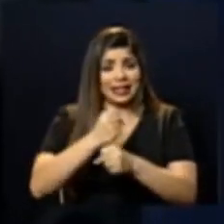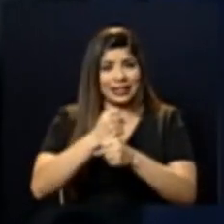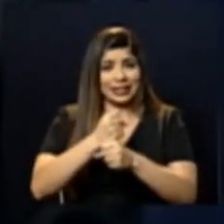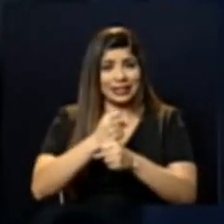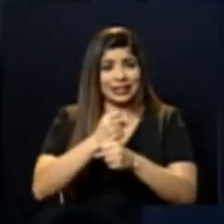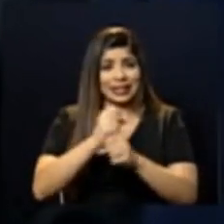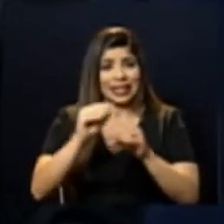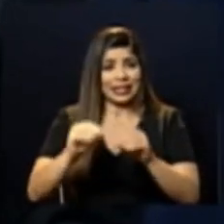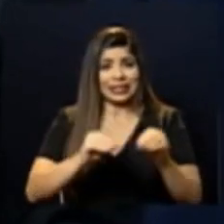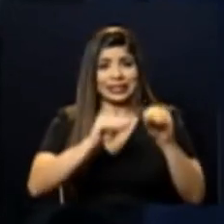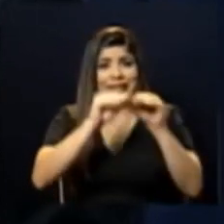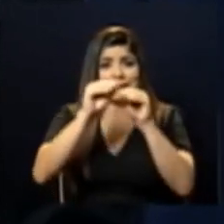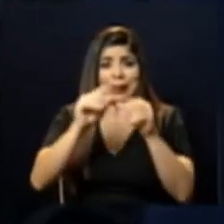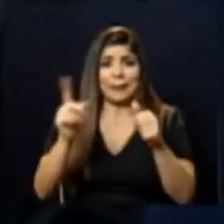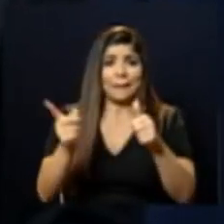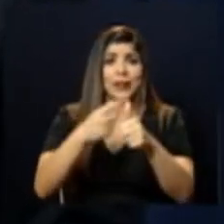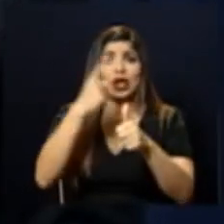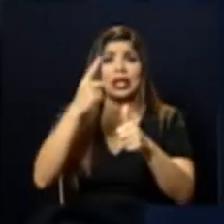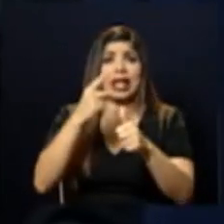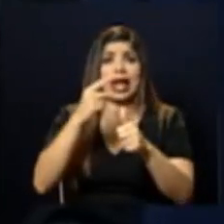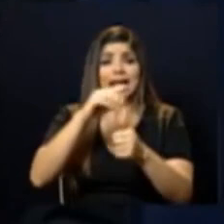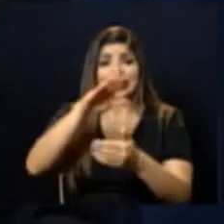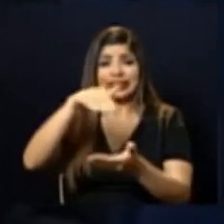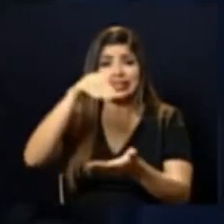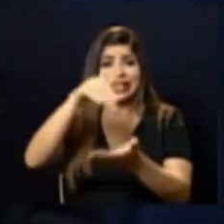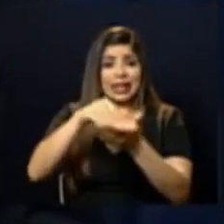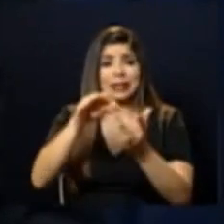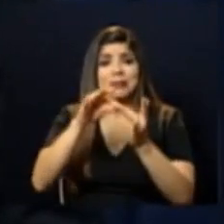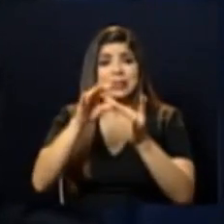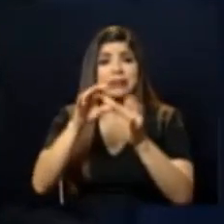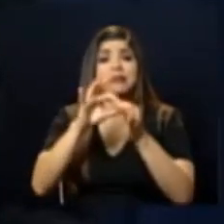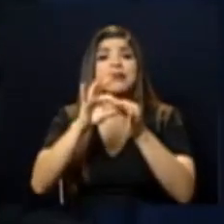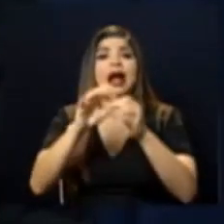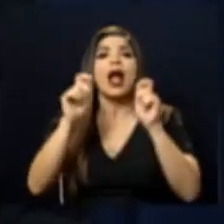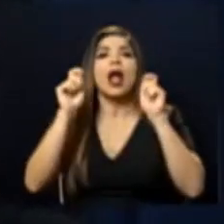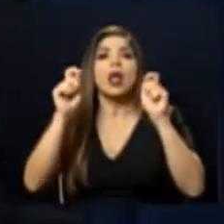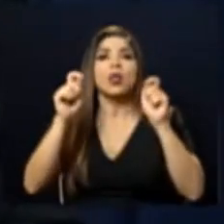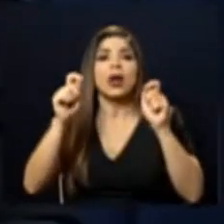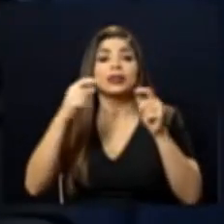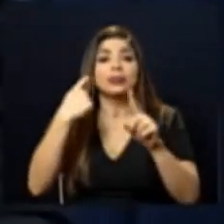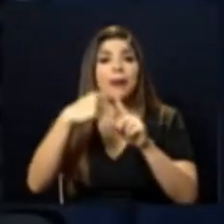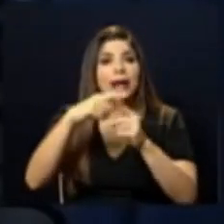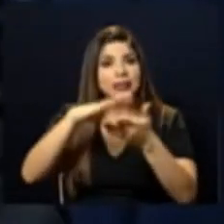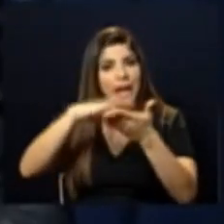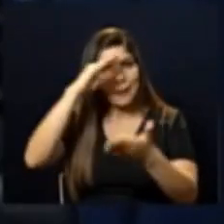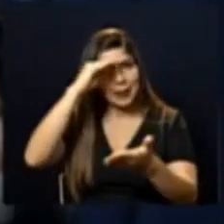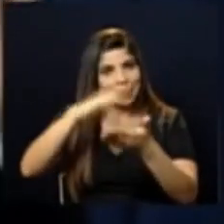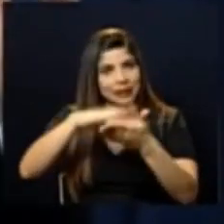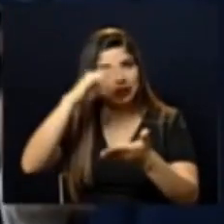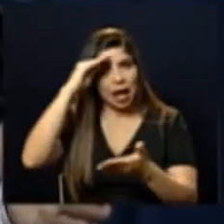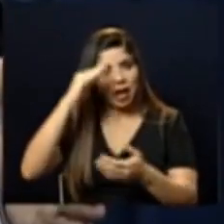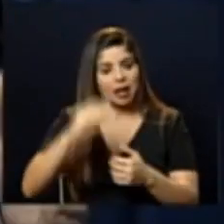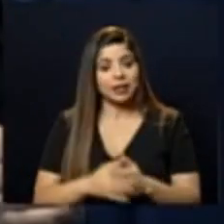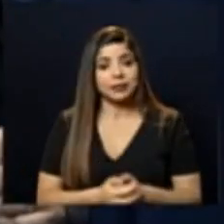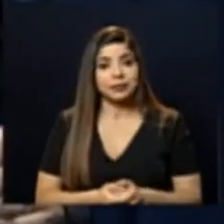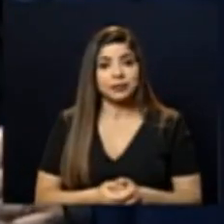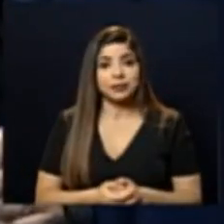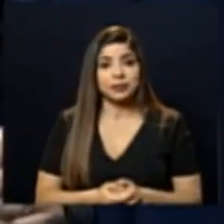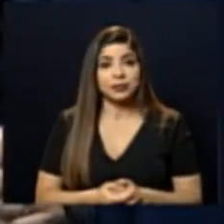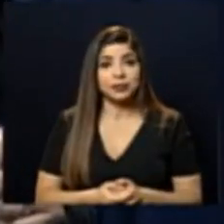como prioritaria y central tiene que ver con la educación y el aprendizaje. En la